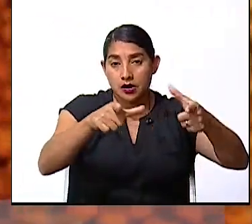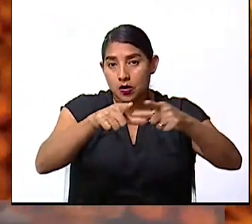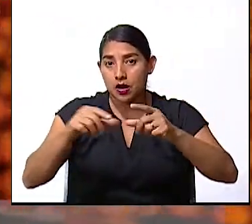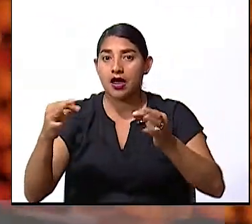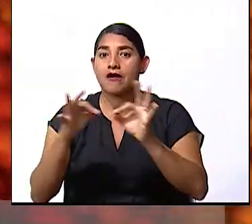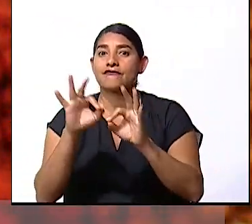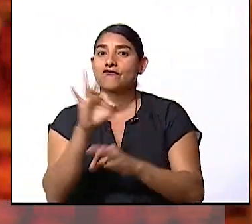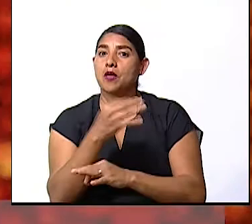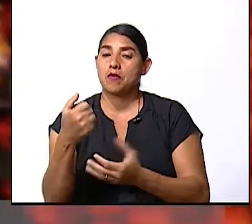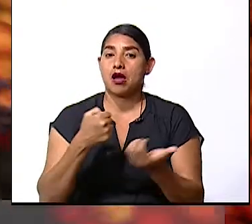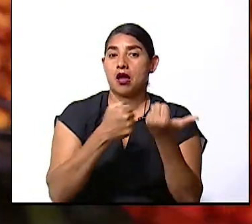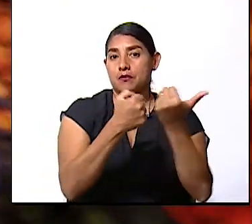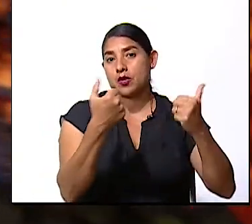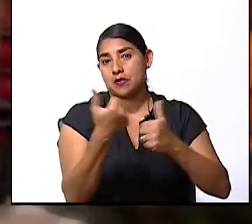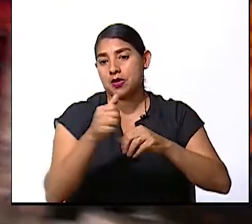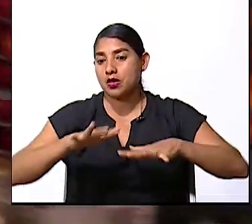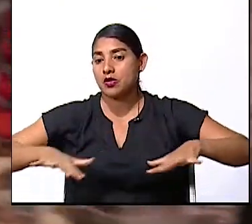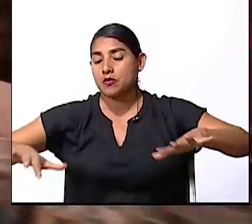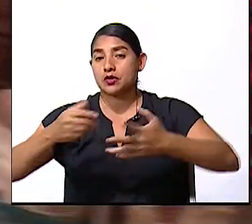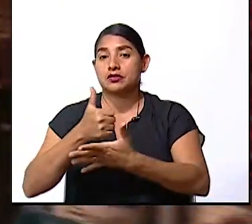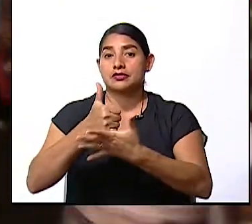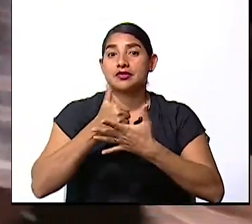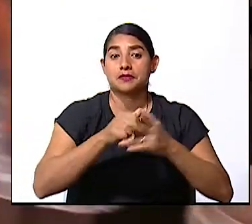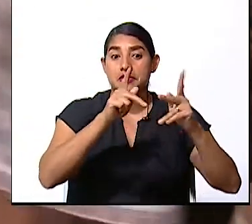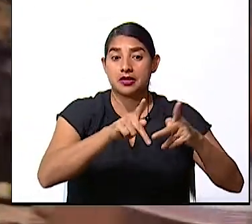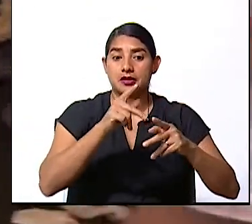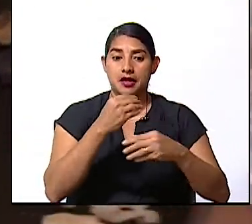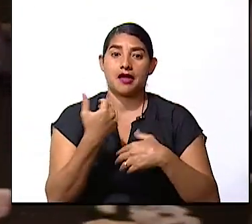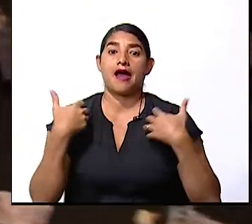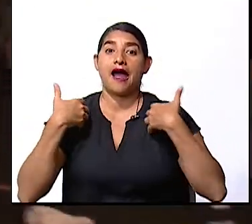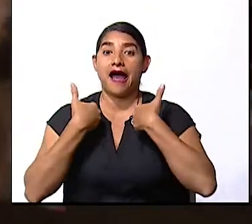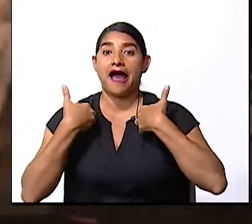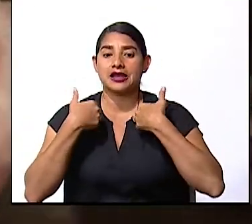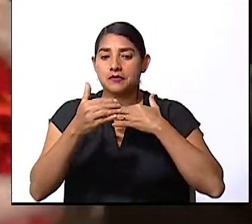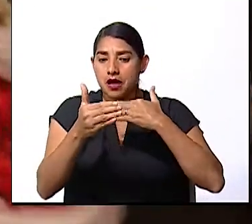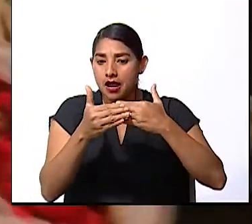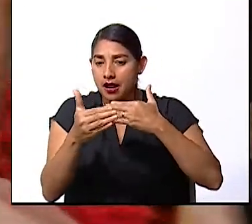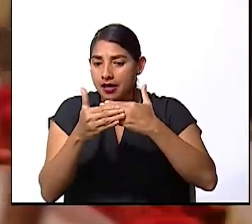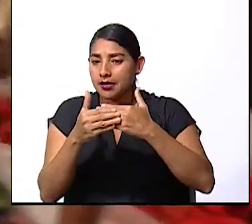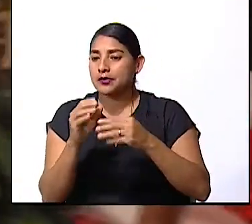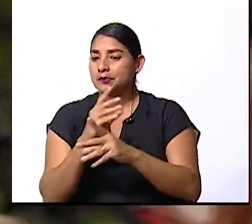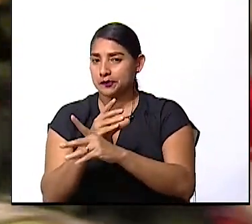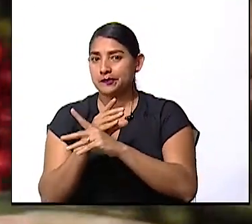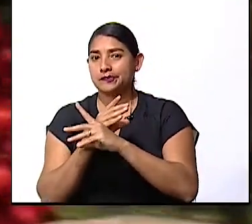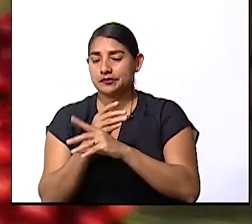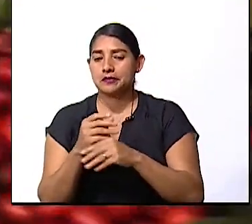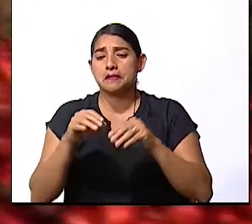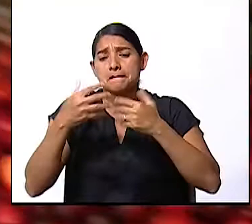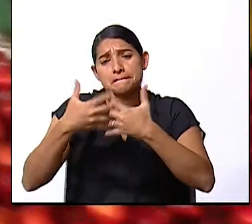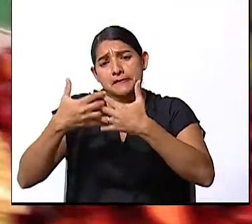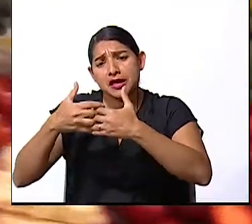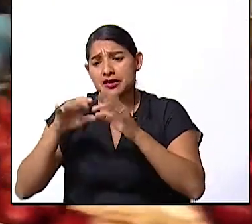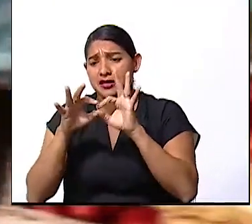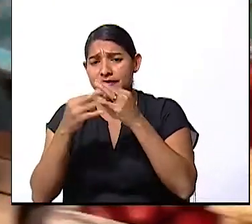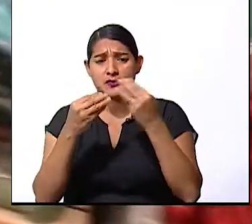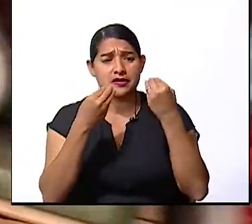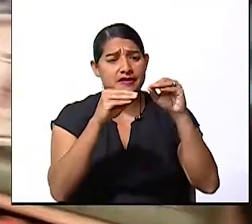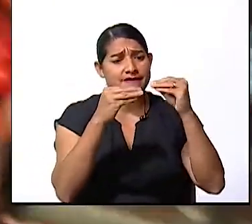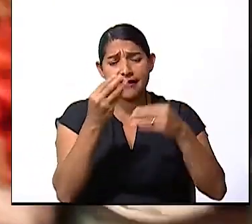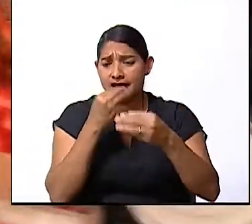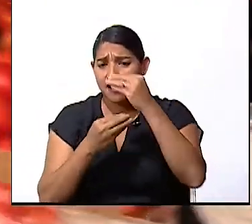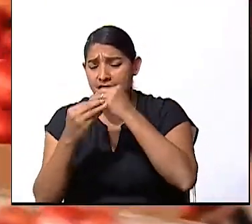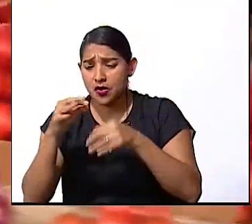forma apoyarás al medio ambiente y ayudarás a proteger a los animales en peligro de extinción. Las pequeñas explotaciones de granjeros